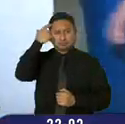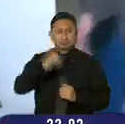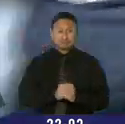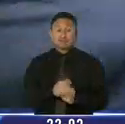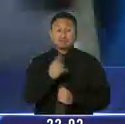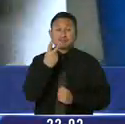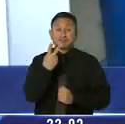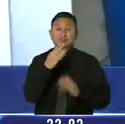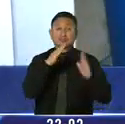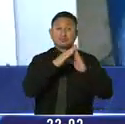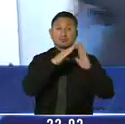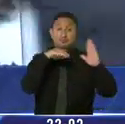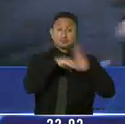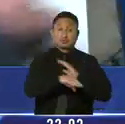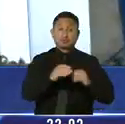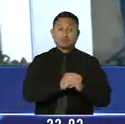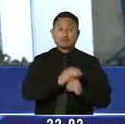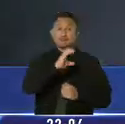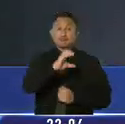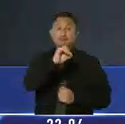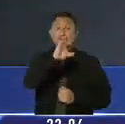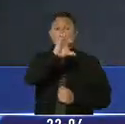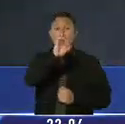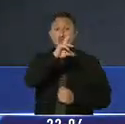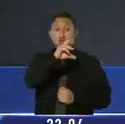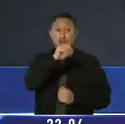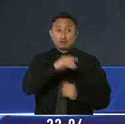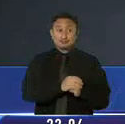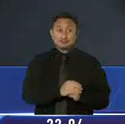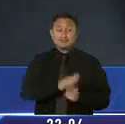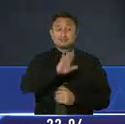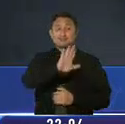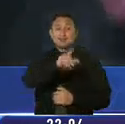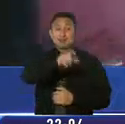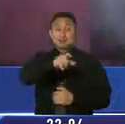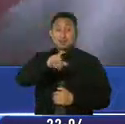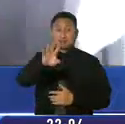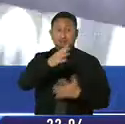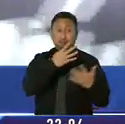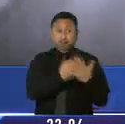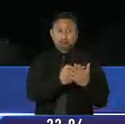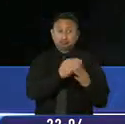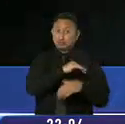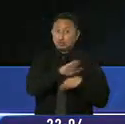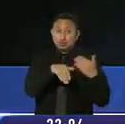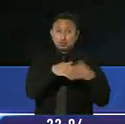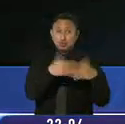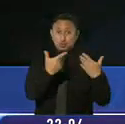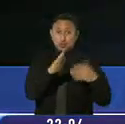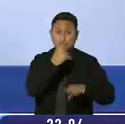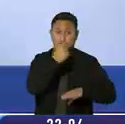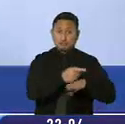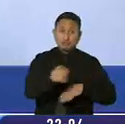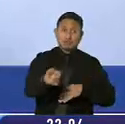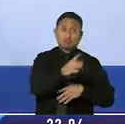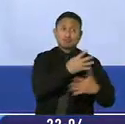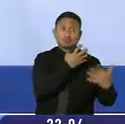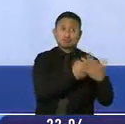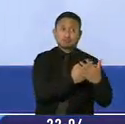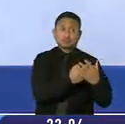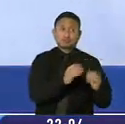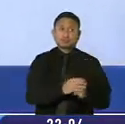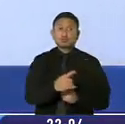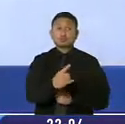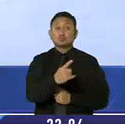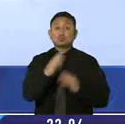La Delicia y Cotocollao, lograron la captura de 5 sospechosos. Todos tenían boletas de detención. En uno de los inmuebles encontraron el